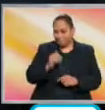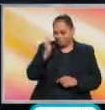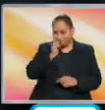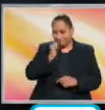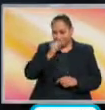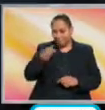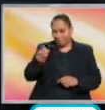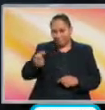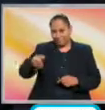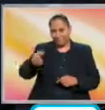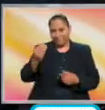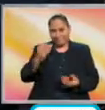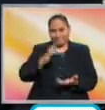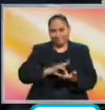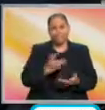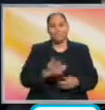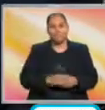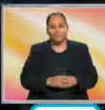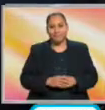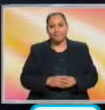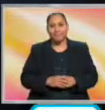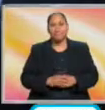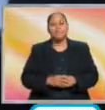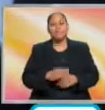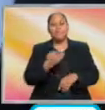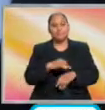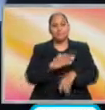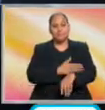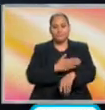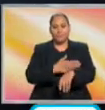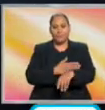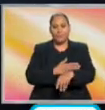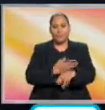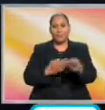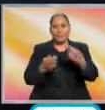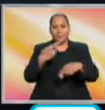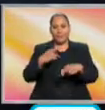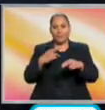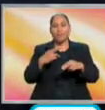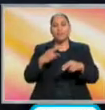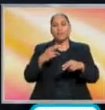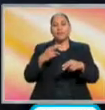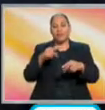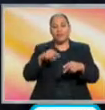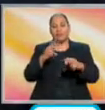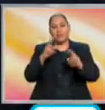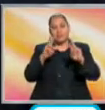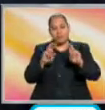siempre, muchísimas gracias. Humberto, gracias. Mientras tanto, compañeros del estudio, regresamos con ustedes porque aquí tenemos mucho más en